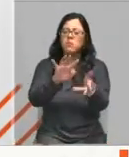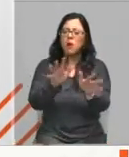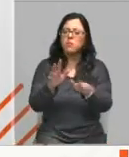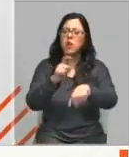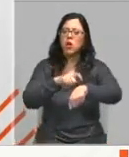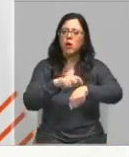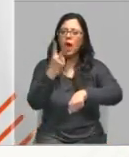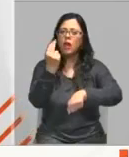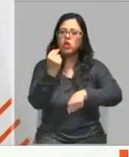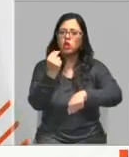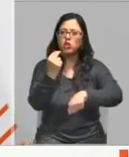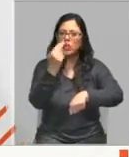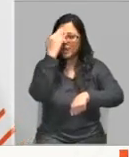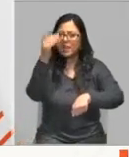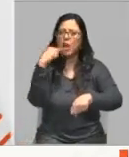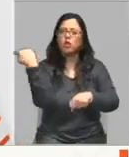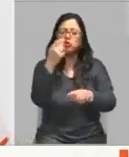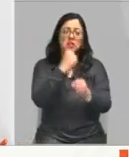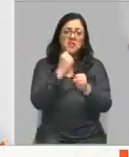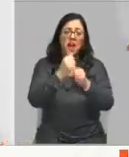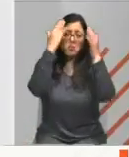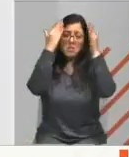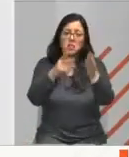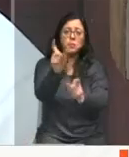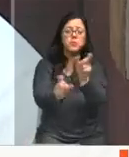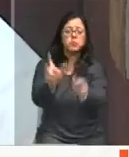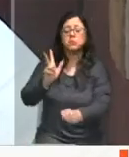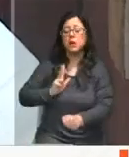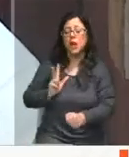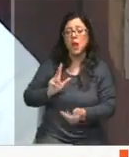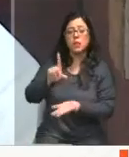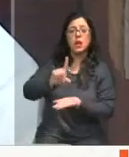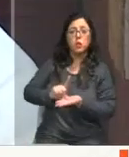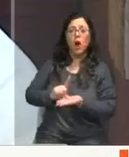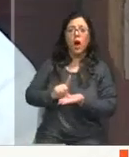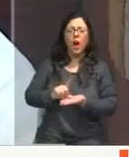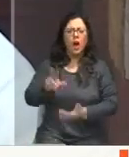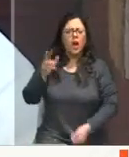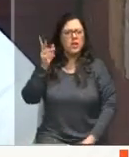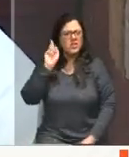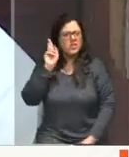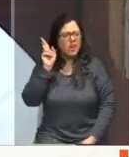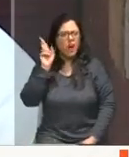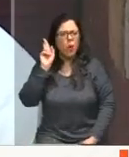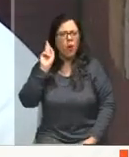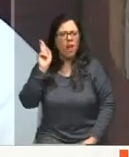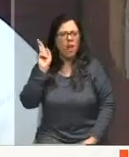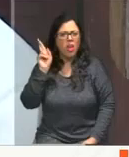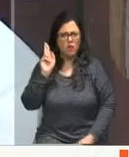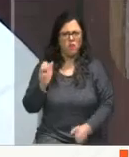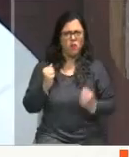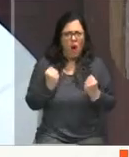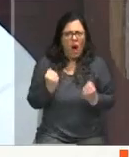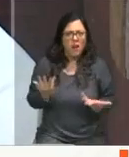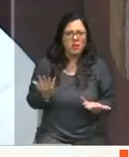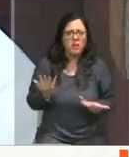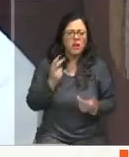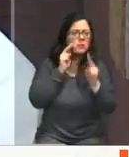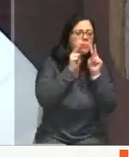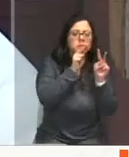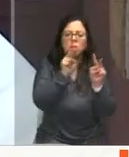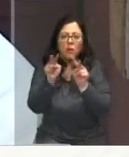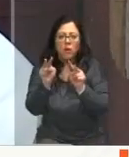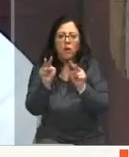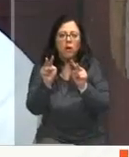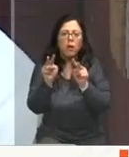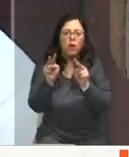estábamos trabajando, estábamos atendiendo acá a la clientela y cuando de repente escuchamos un sonido, un estruendo, y salimos a ver qué pasaba y era un